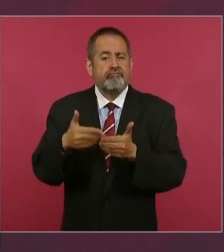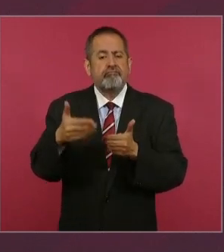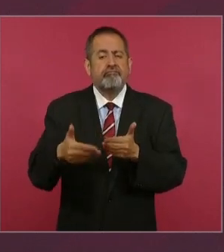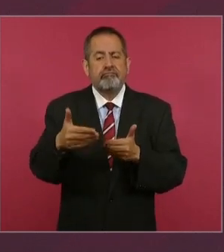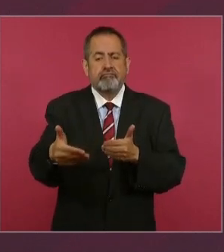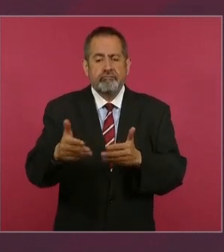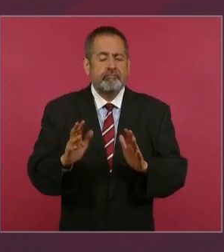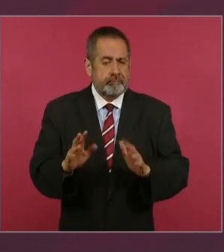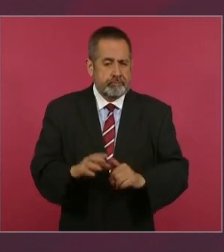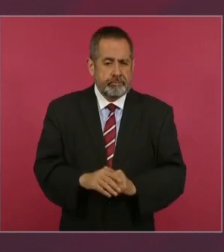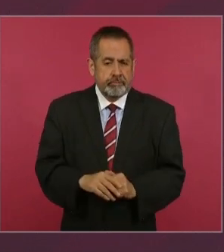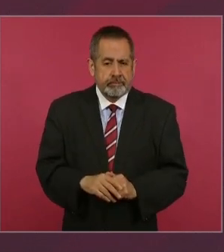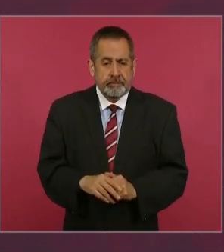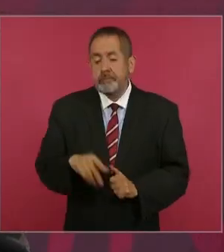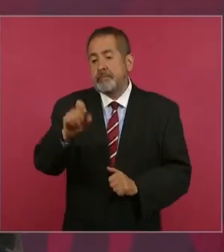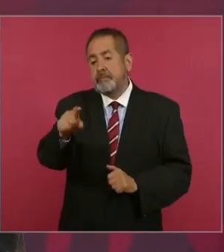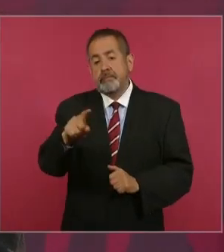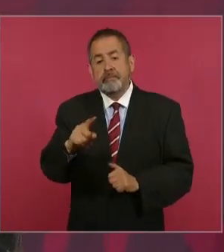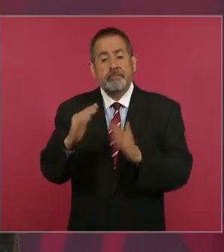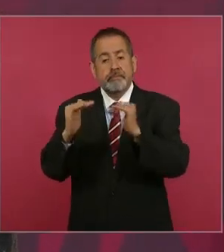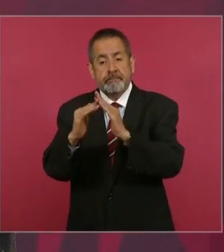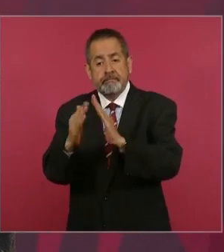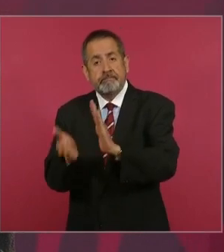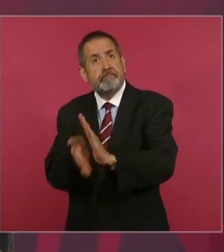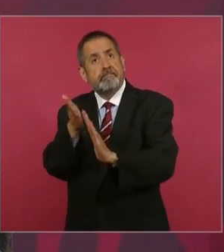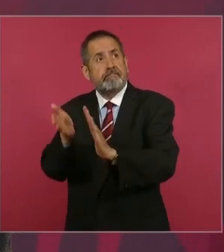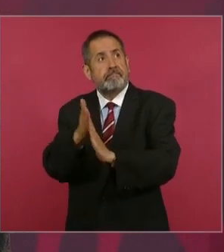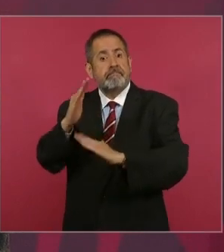eh la construcción de